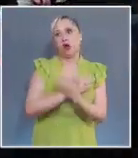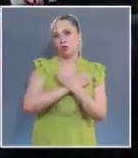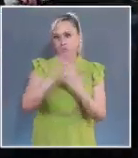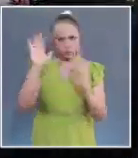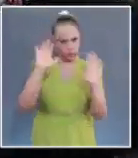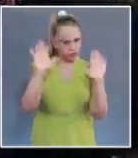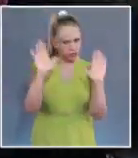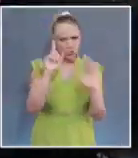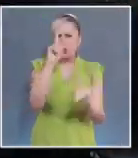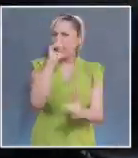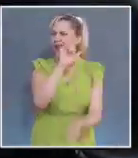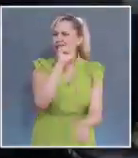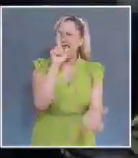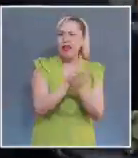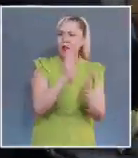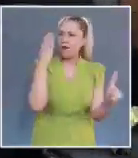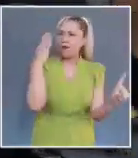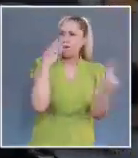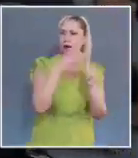de la federación Juan Carlos González